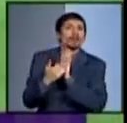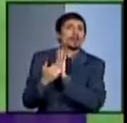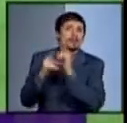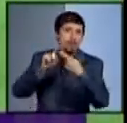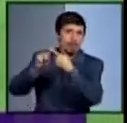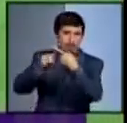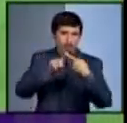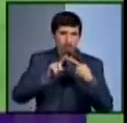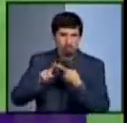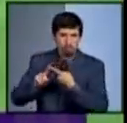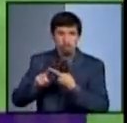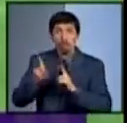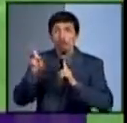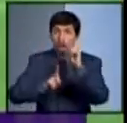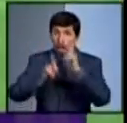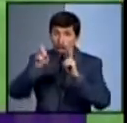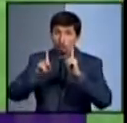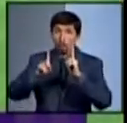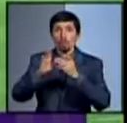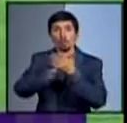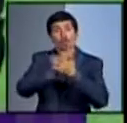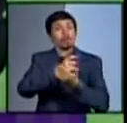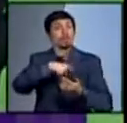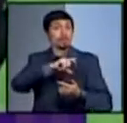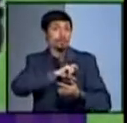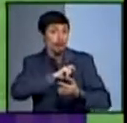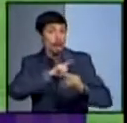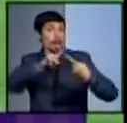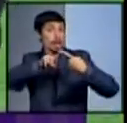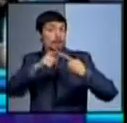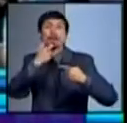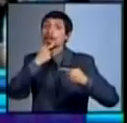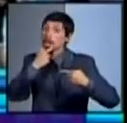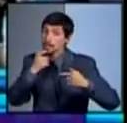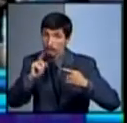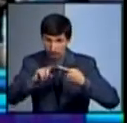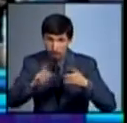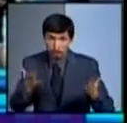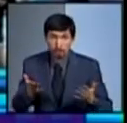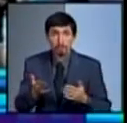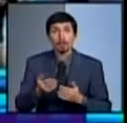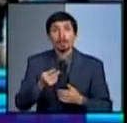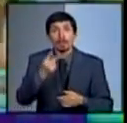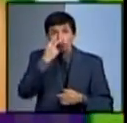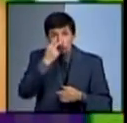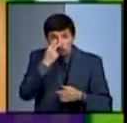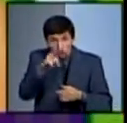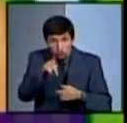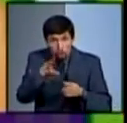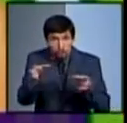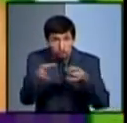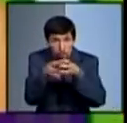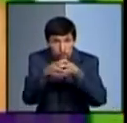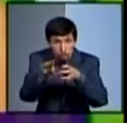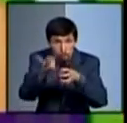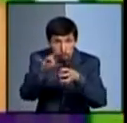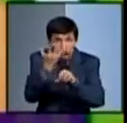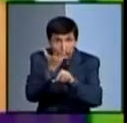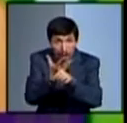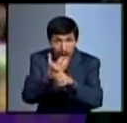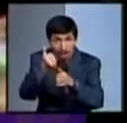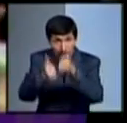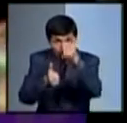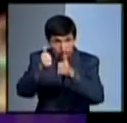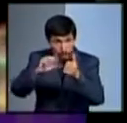amistosos contra rivales de jerarquía como España e Inglaterra. Sin embargo, al conocerse la noticia del grupo en el que jugaremos